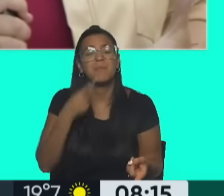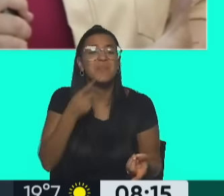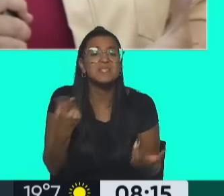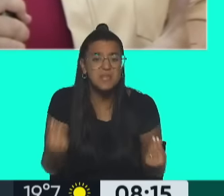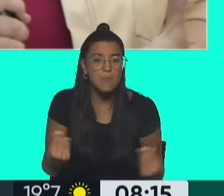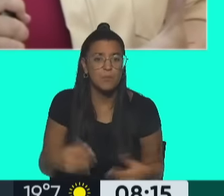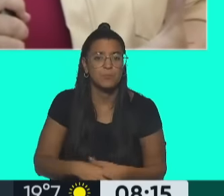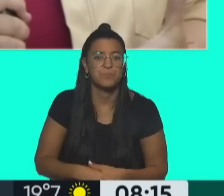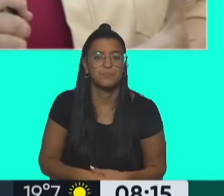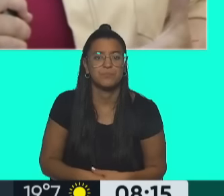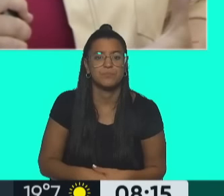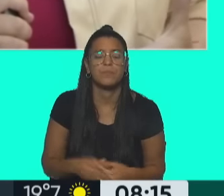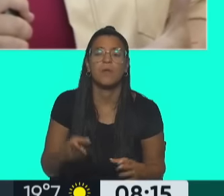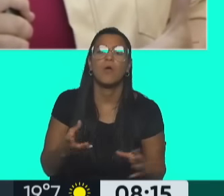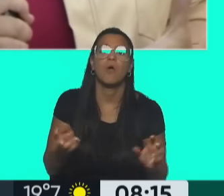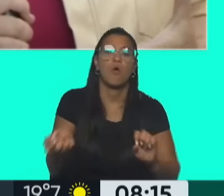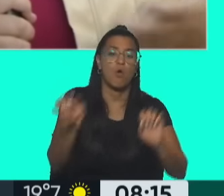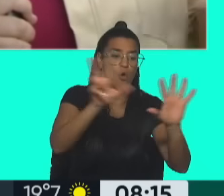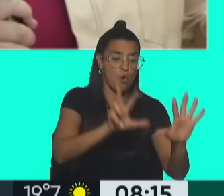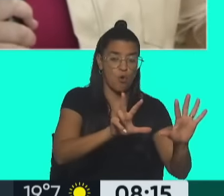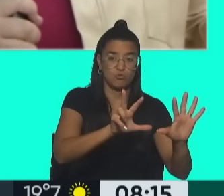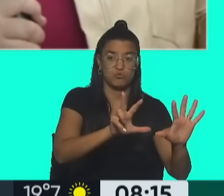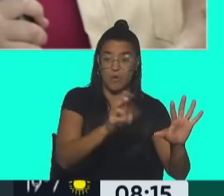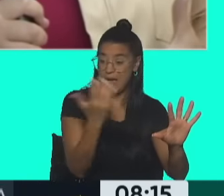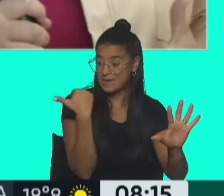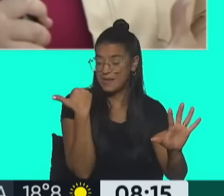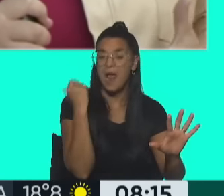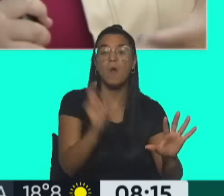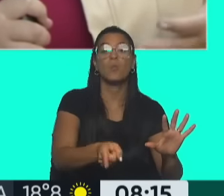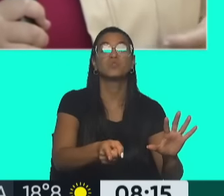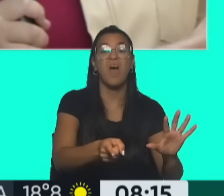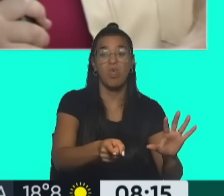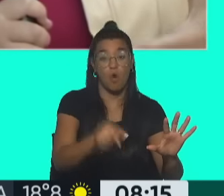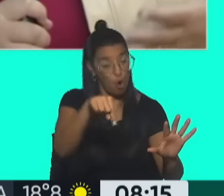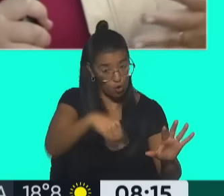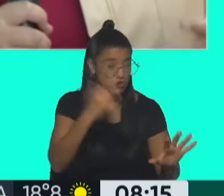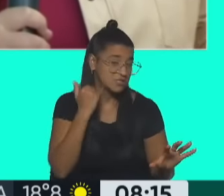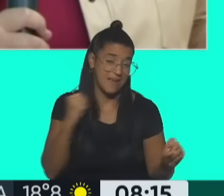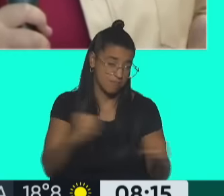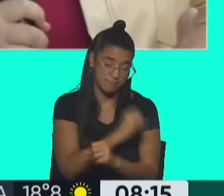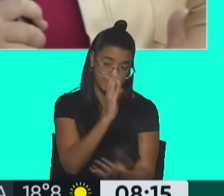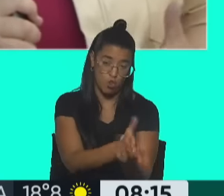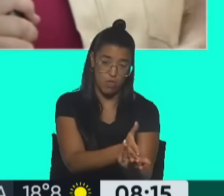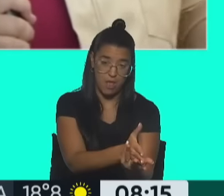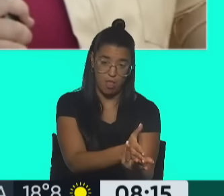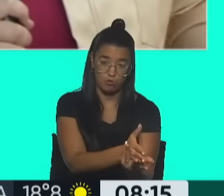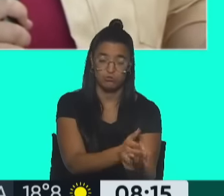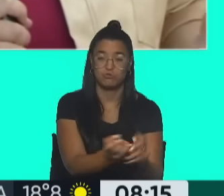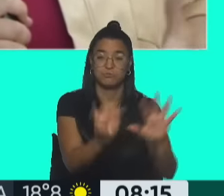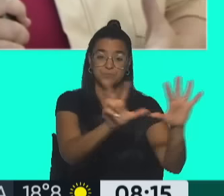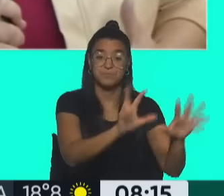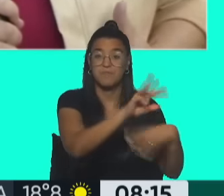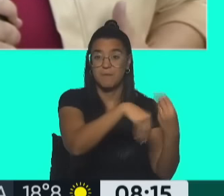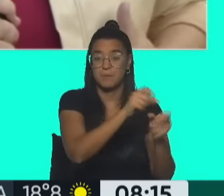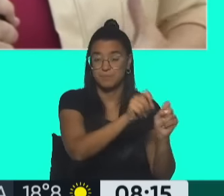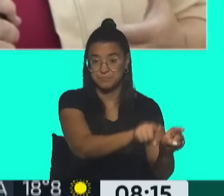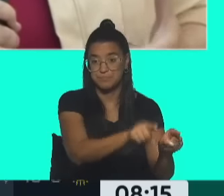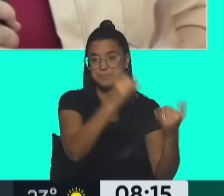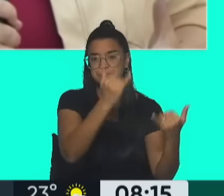decíamos, estaban los 8 hasta ayer acusados, hoy ya condenados, con sus familias que